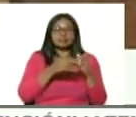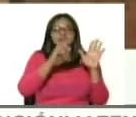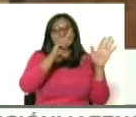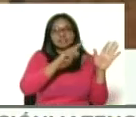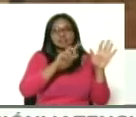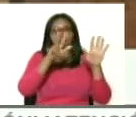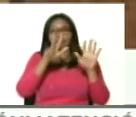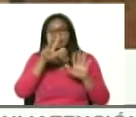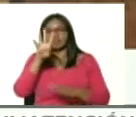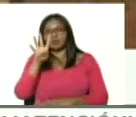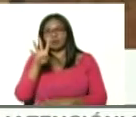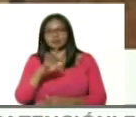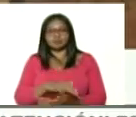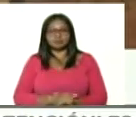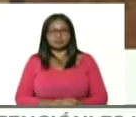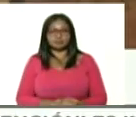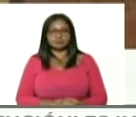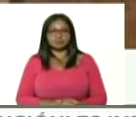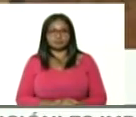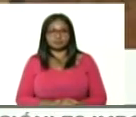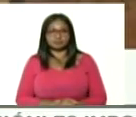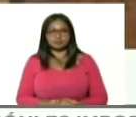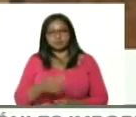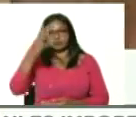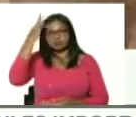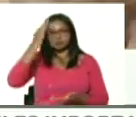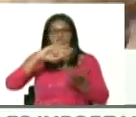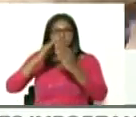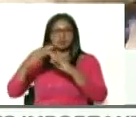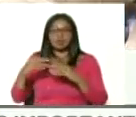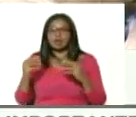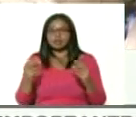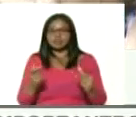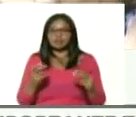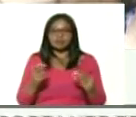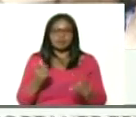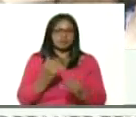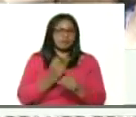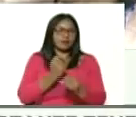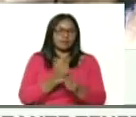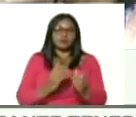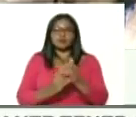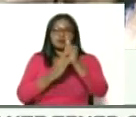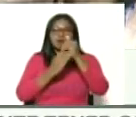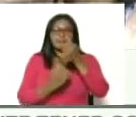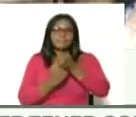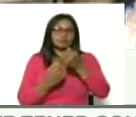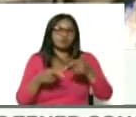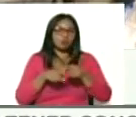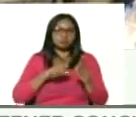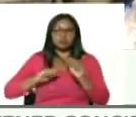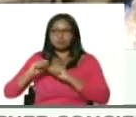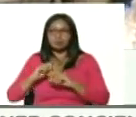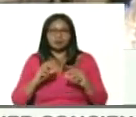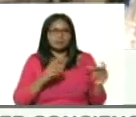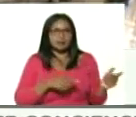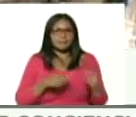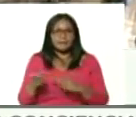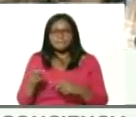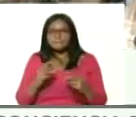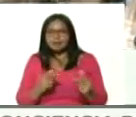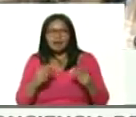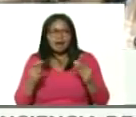48.634, es muy importante. Consejos comunales activados, trabajando, liderazgo de base, moviéndose para acá, moviéndose para